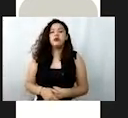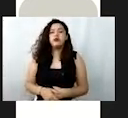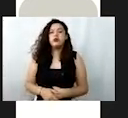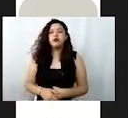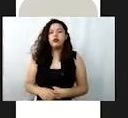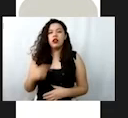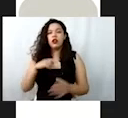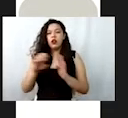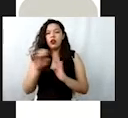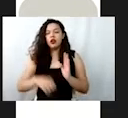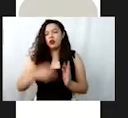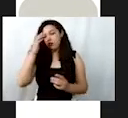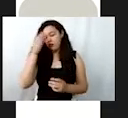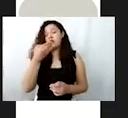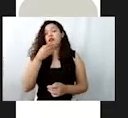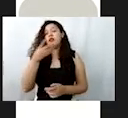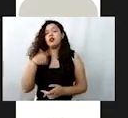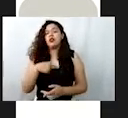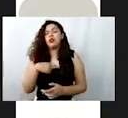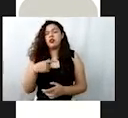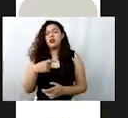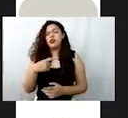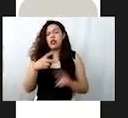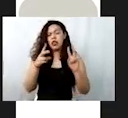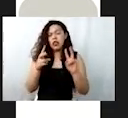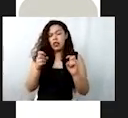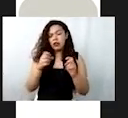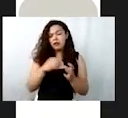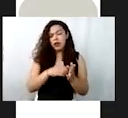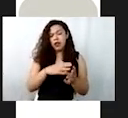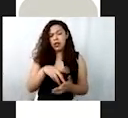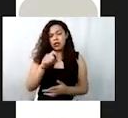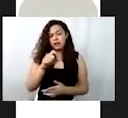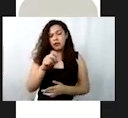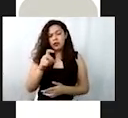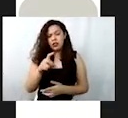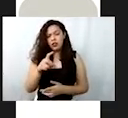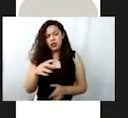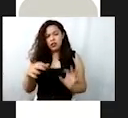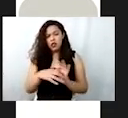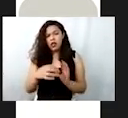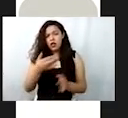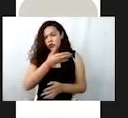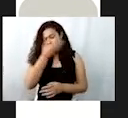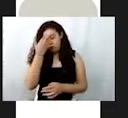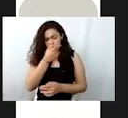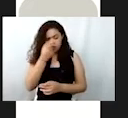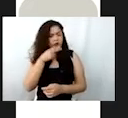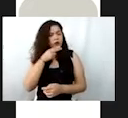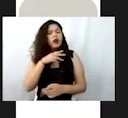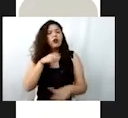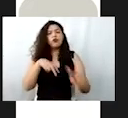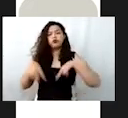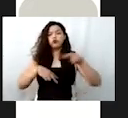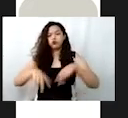bien. De hecho, conozco bien que están alineados a este tema de la Agenda 2030. Ellos, bueno, utilizan el fútbol como motor